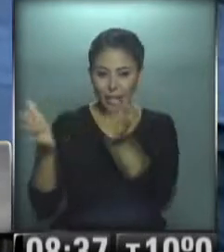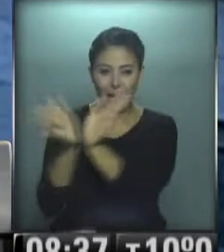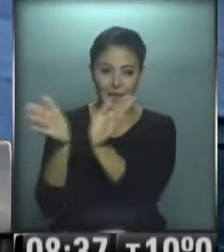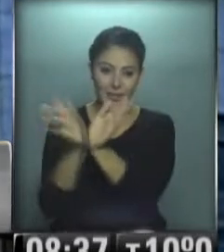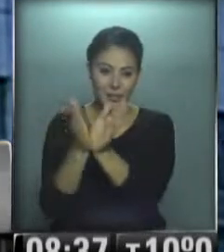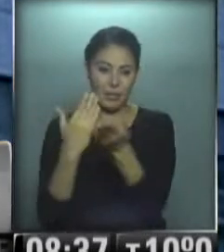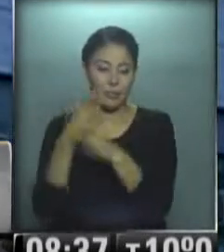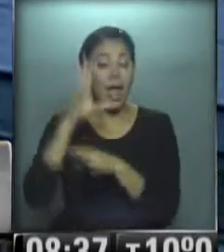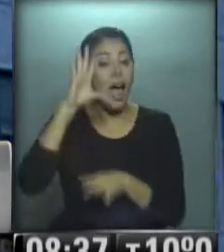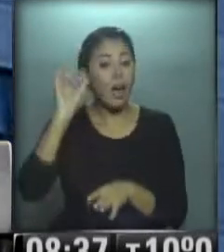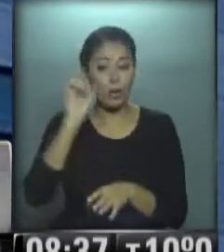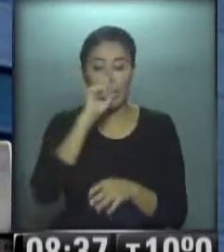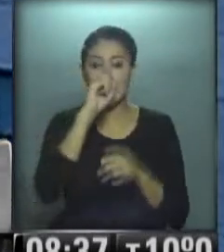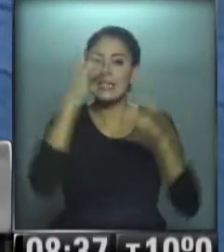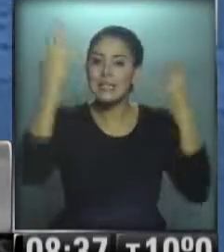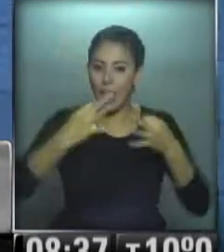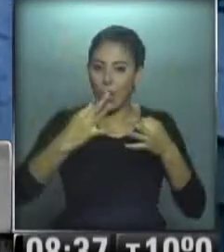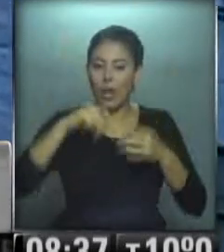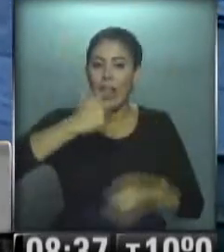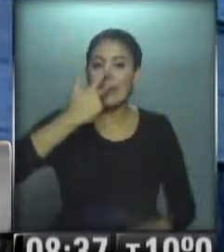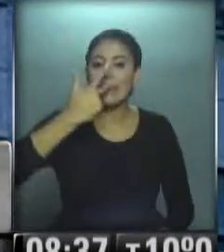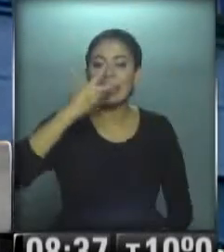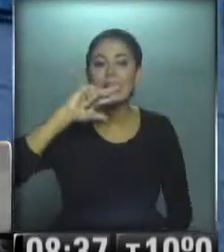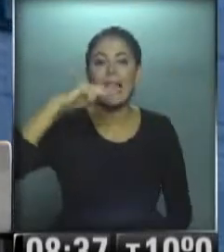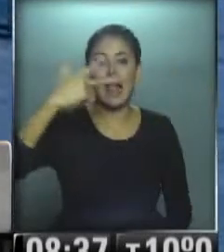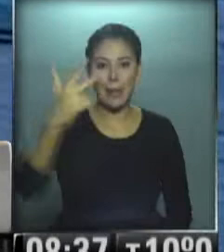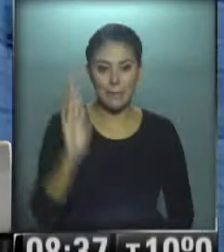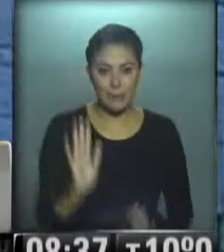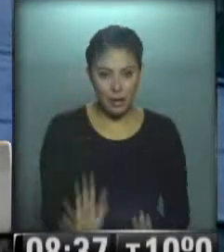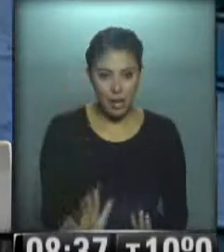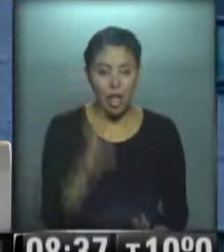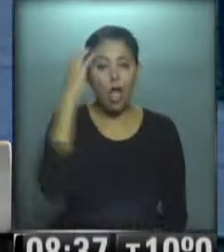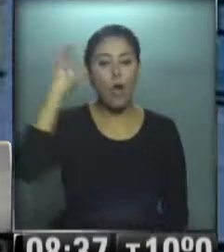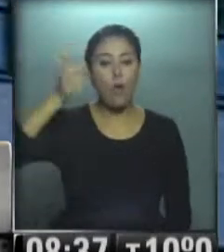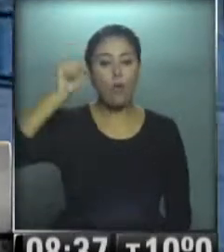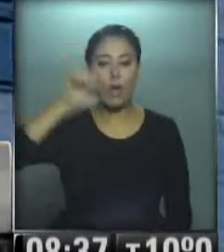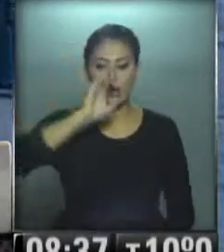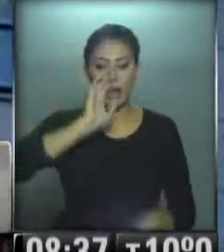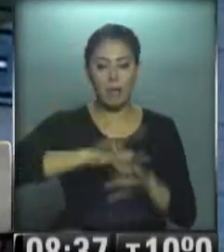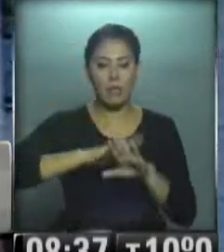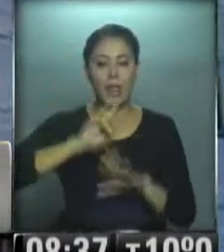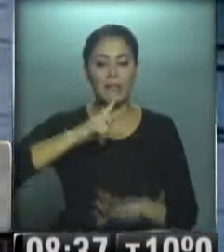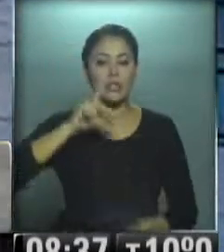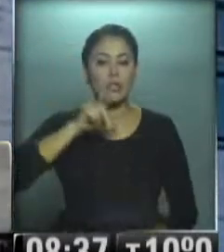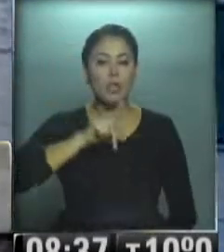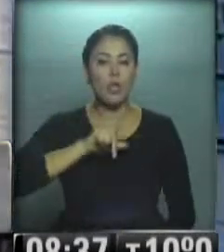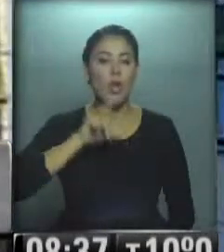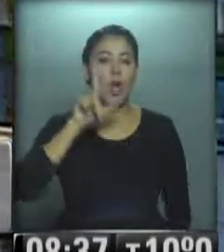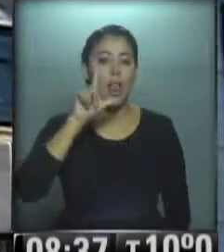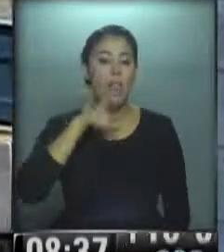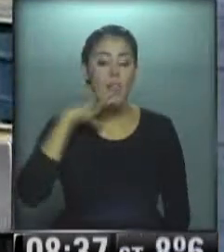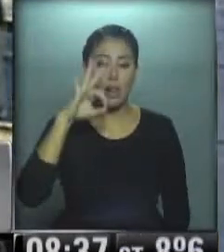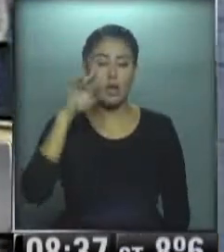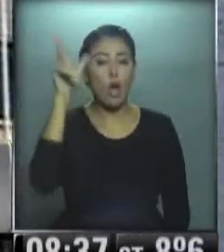supuesto porque recordemos que la seguridad se ha triplicado alejandro el juez que entiende en la causa ariel lijo ya ha ingresado a las ocho